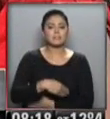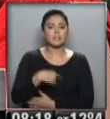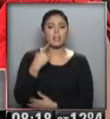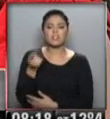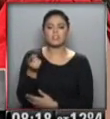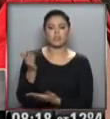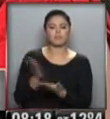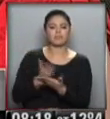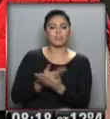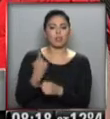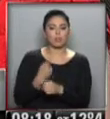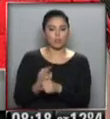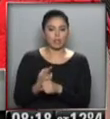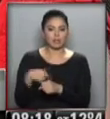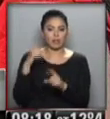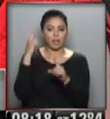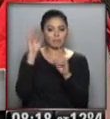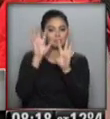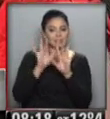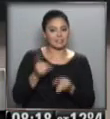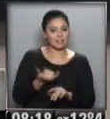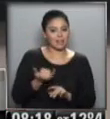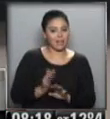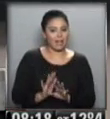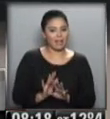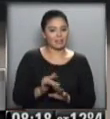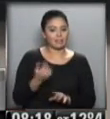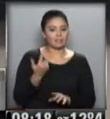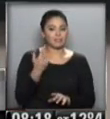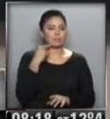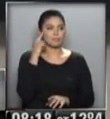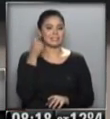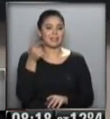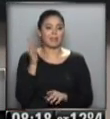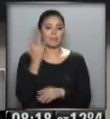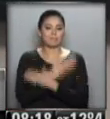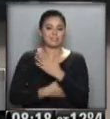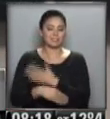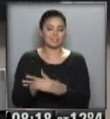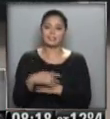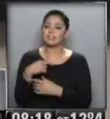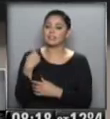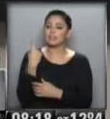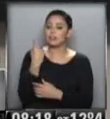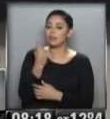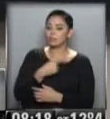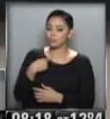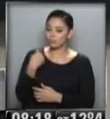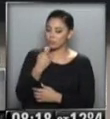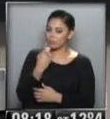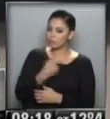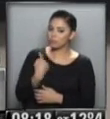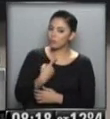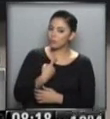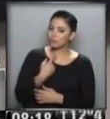improductivas diego dadas las estadísticas de la oit no está mal pensar eso si nosotros desde